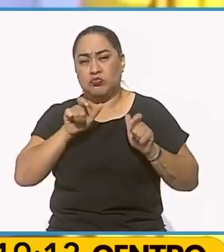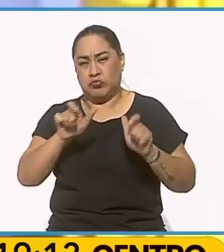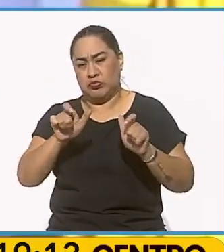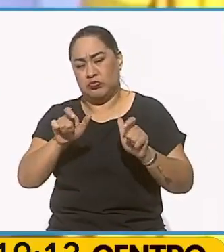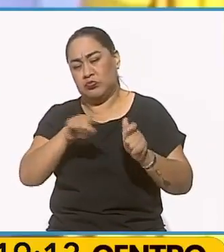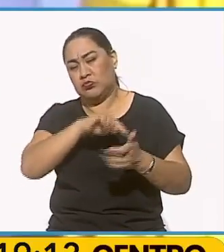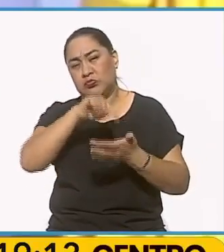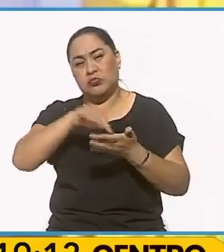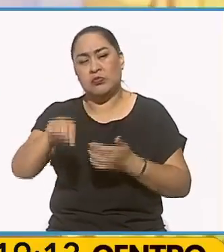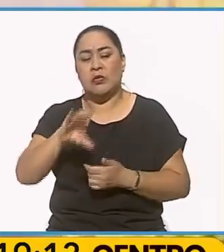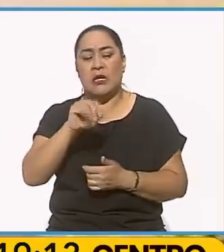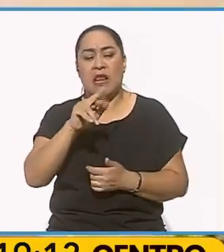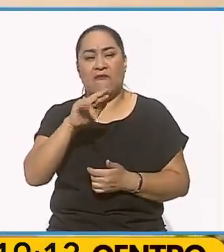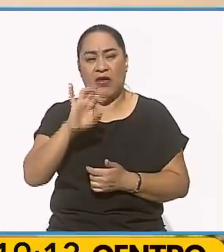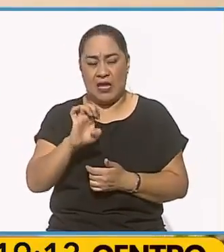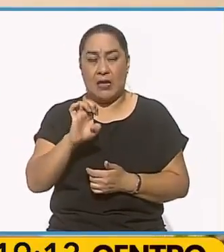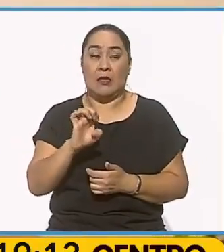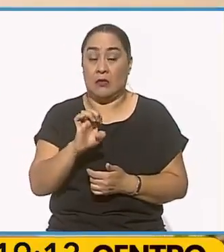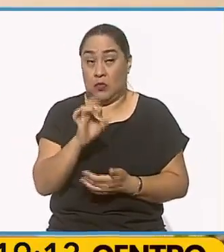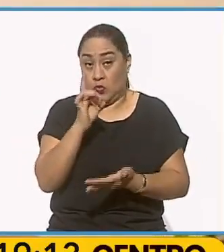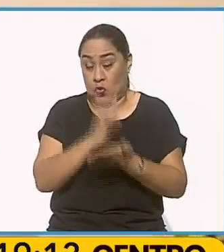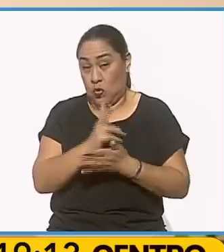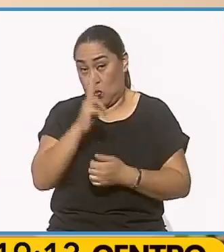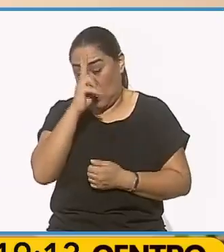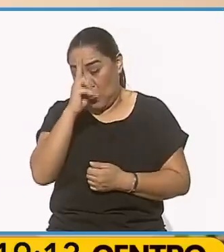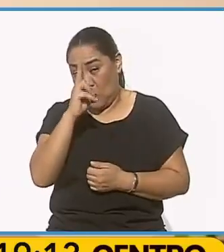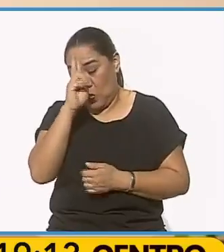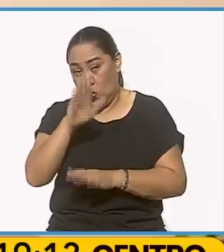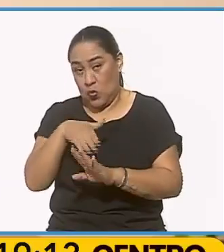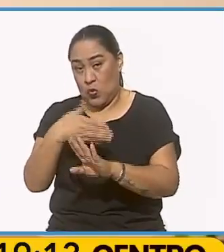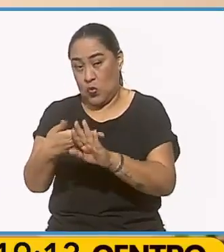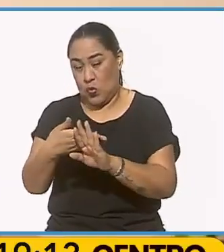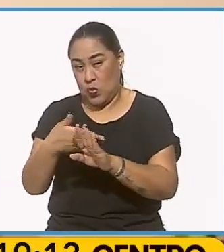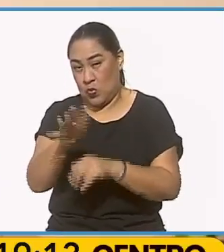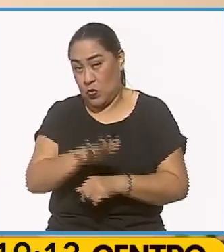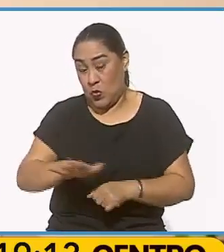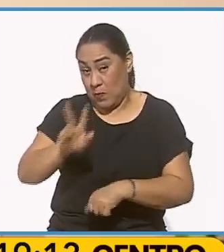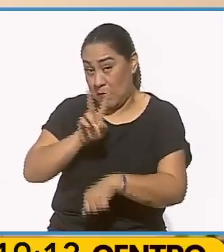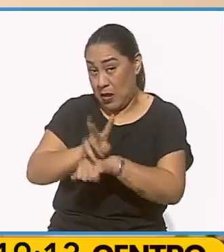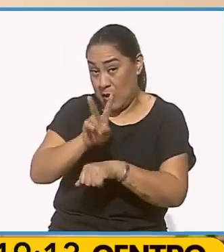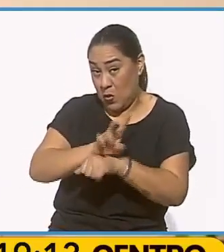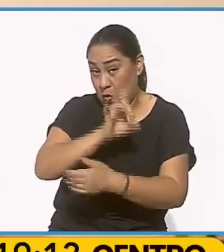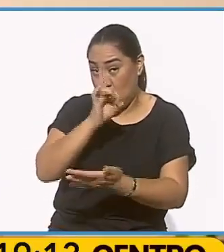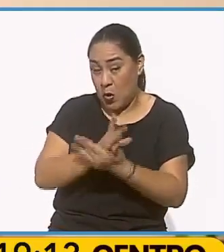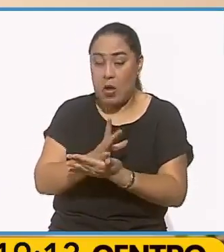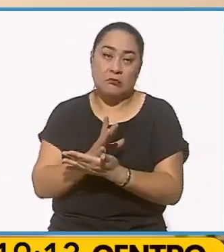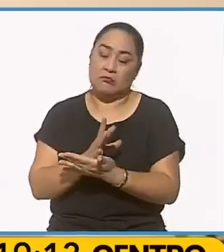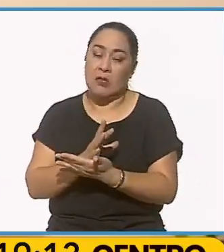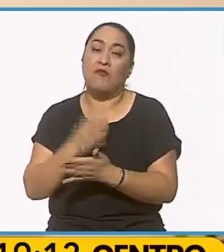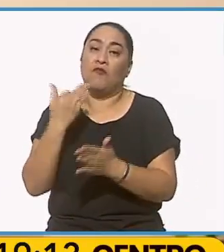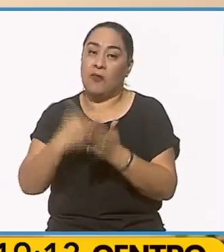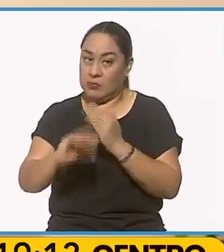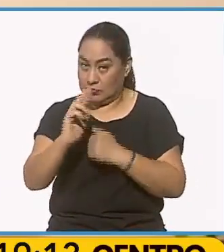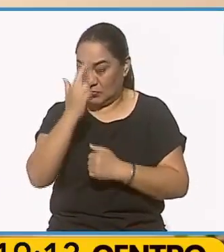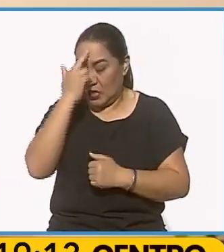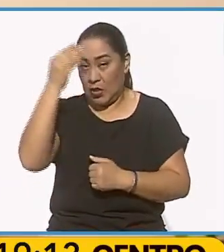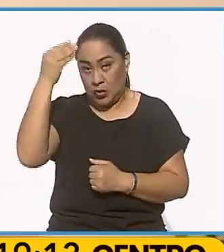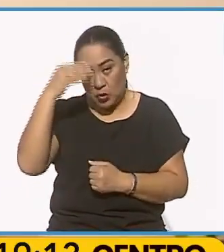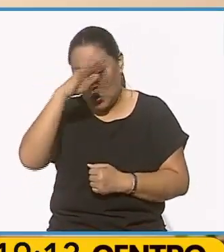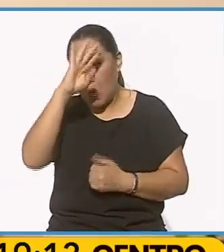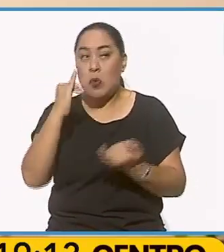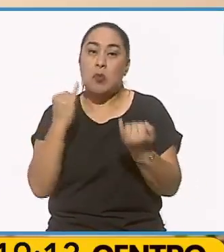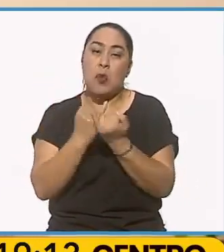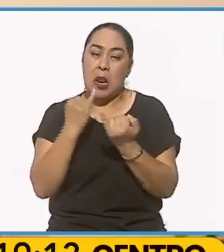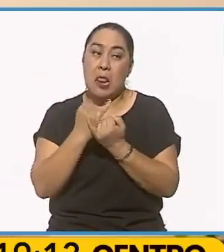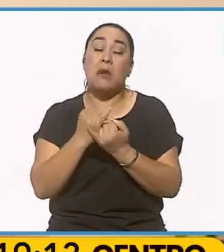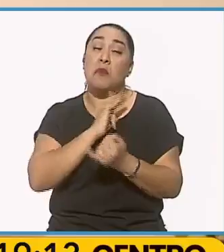Caribe, no son solamente amenazas contra la República Bolivariana de Venezuela. No nos podemos Ujú, olvidar que Donald Trump ujú. también